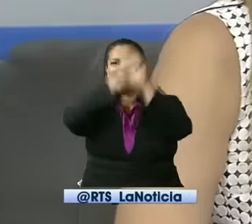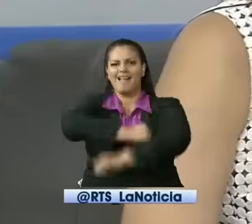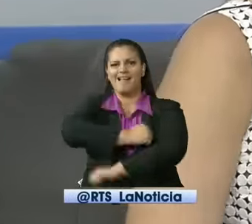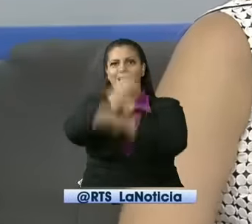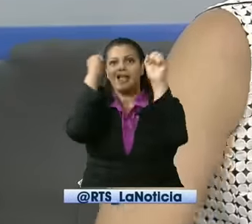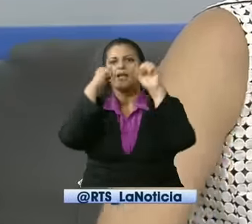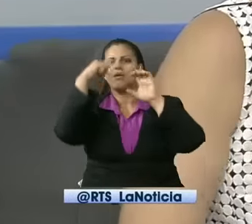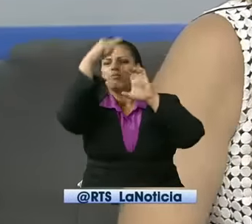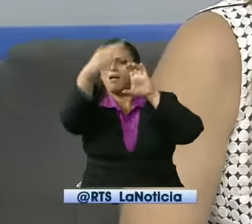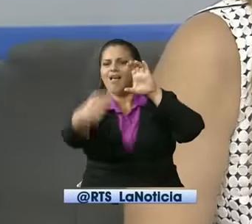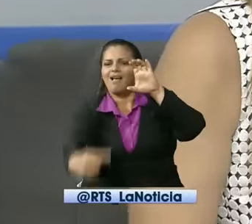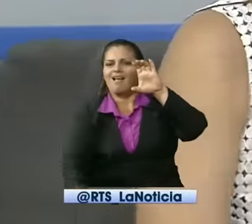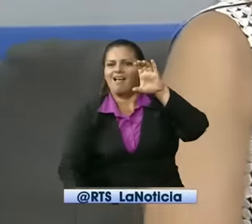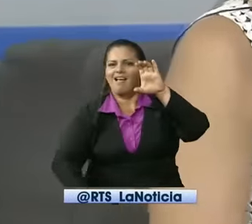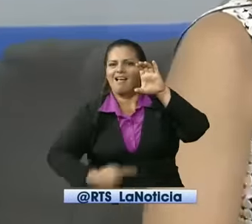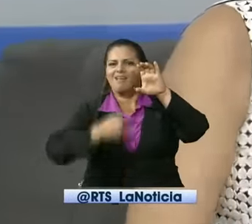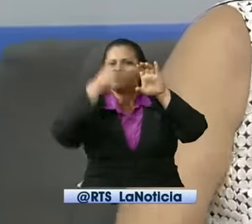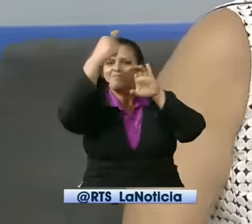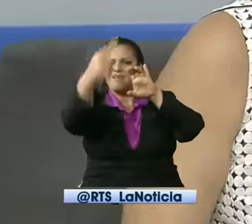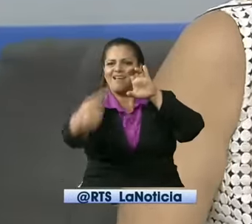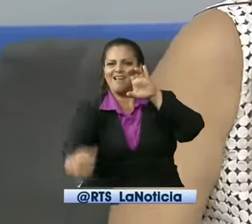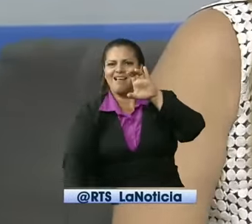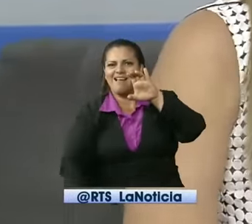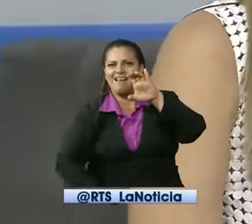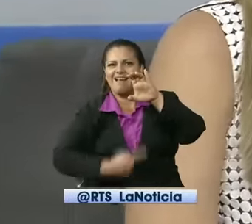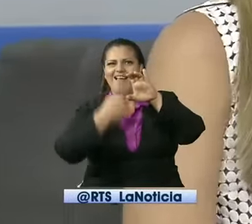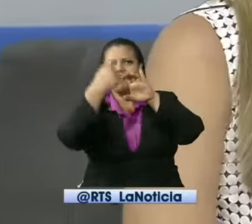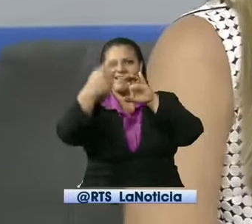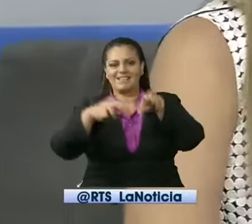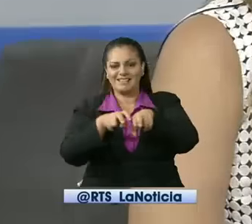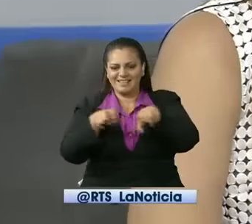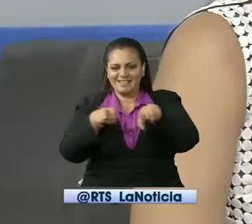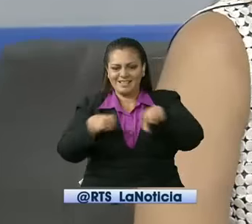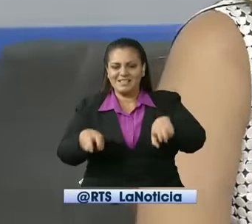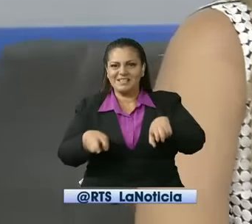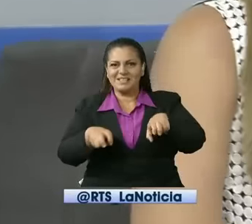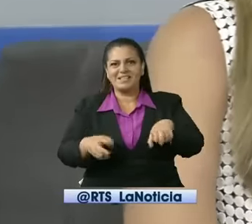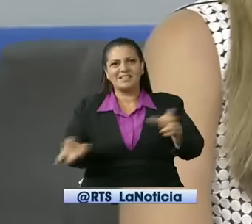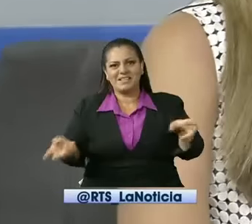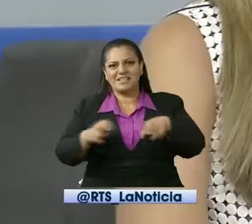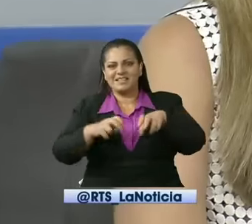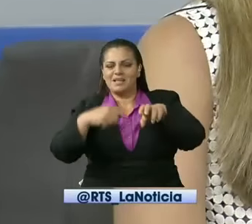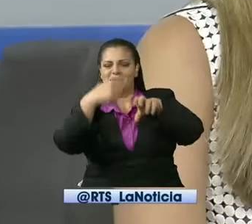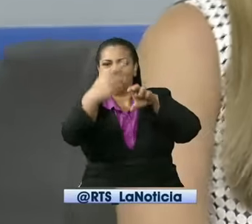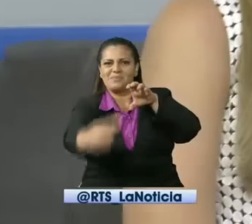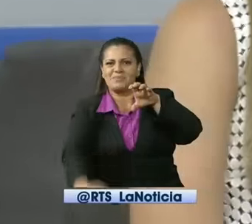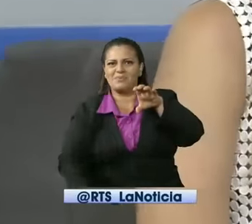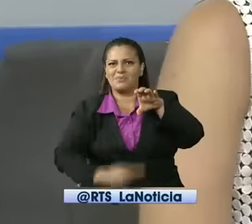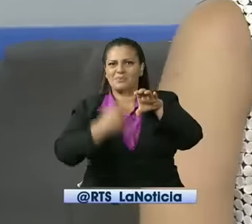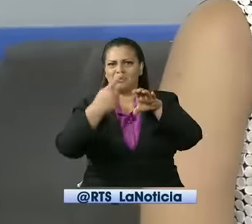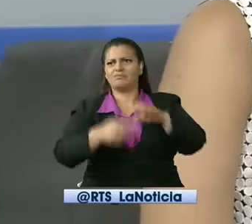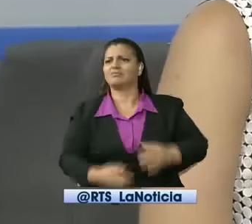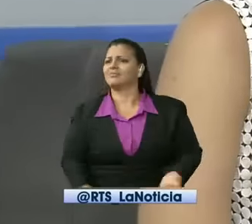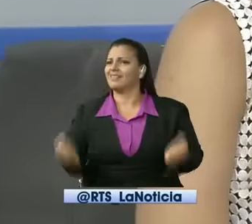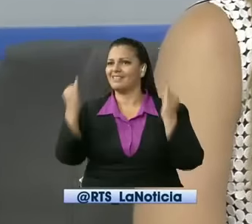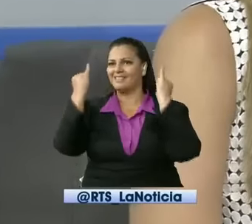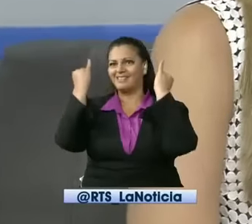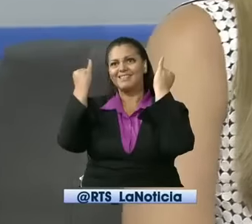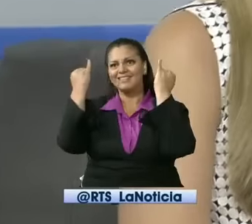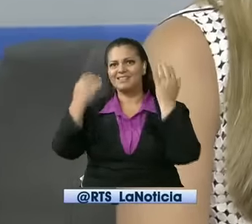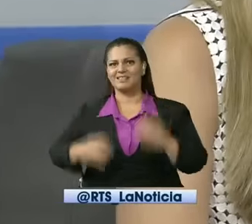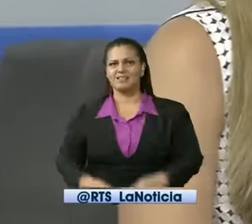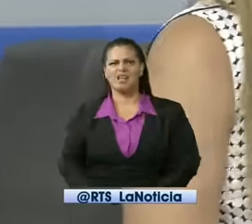nuestro éxito en la administración, que es diversión sin inversión. Aquí los sufridores no entran porque saben que dicen que eso le cuesta al municipio de